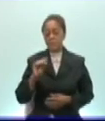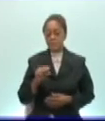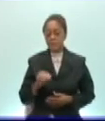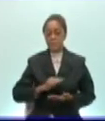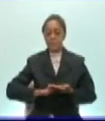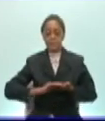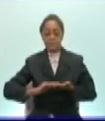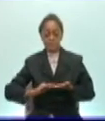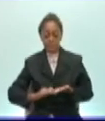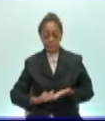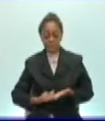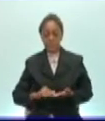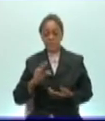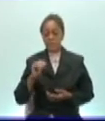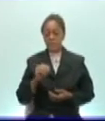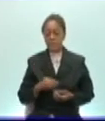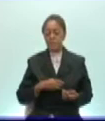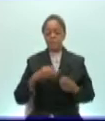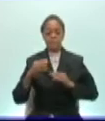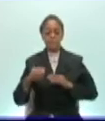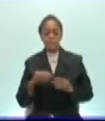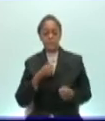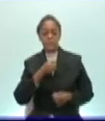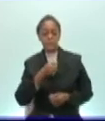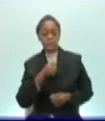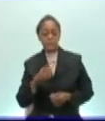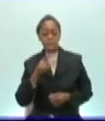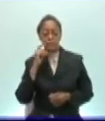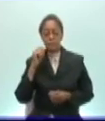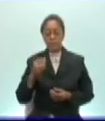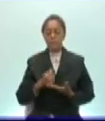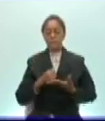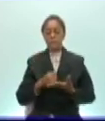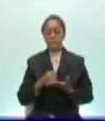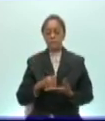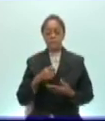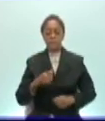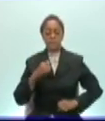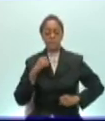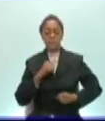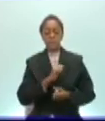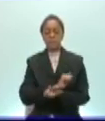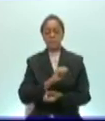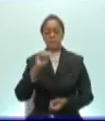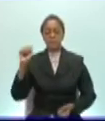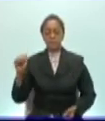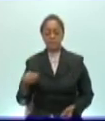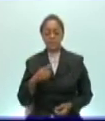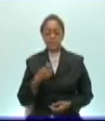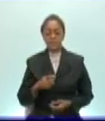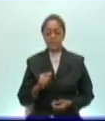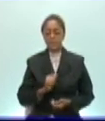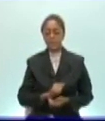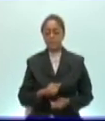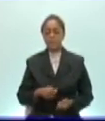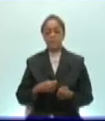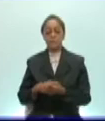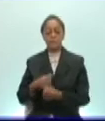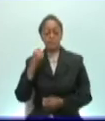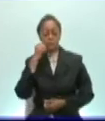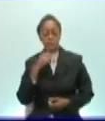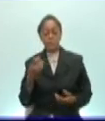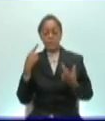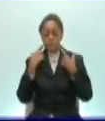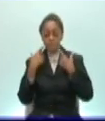permiso, o mejor dicho, se habían entrevistado con Calixto García buscando el apoyo del Ejército Libertador para que librara los combates más importantes y le